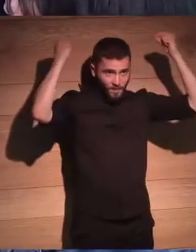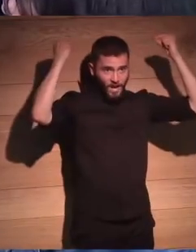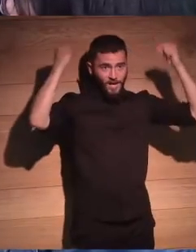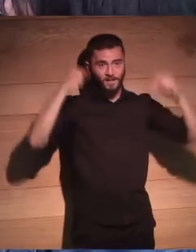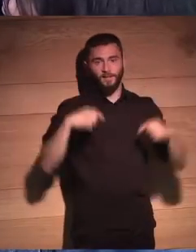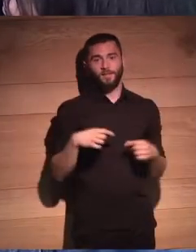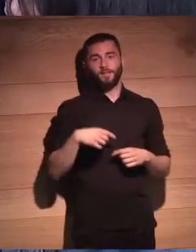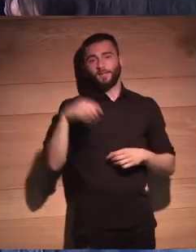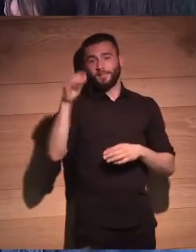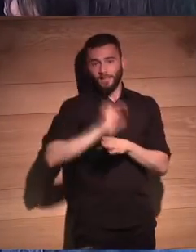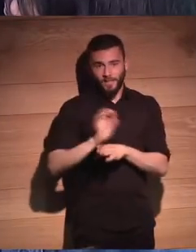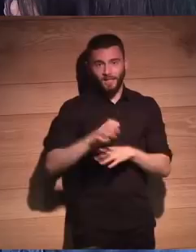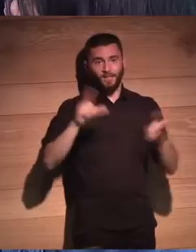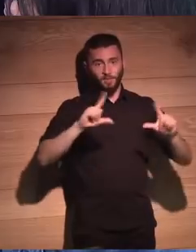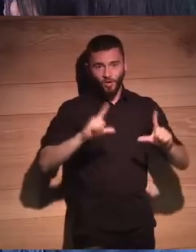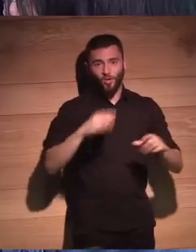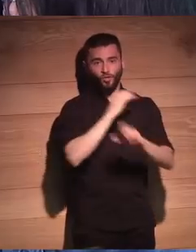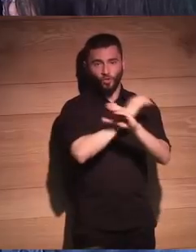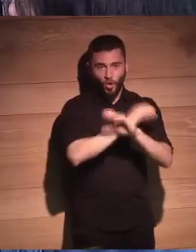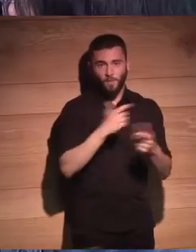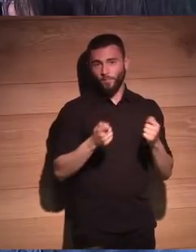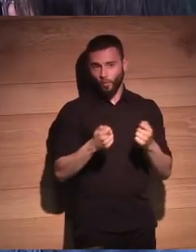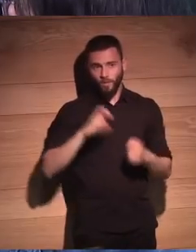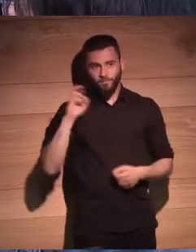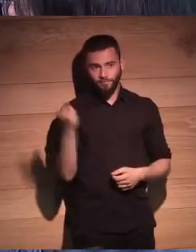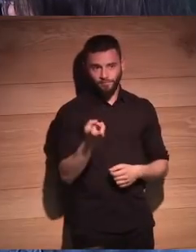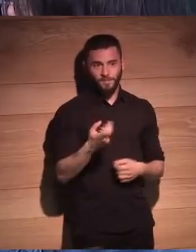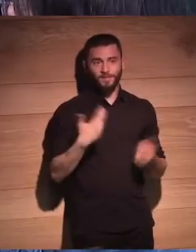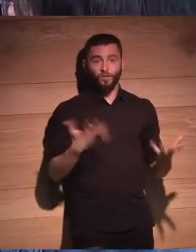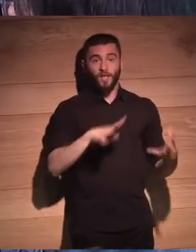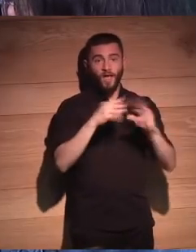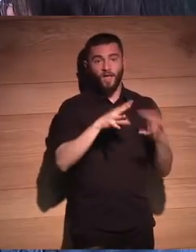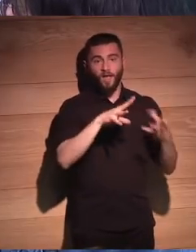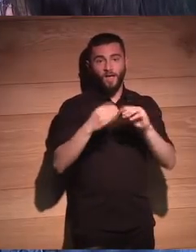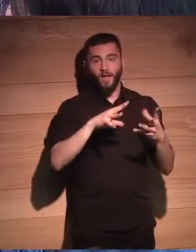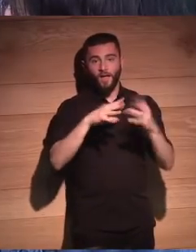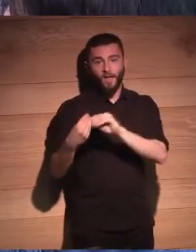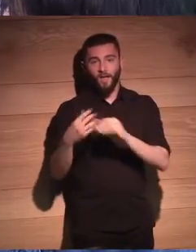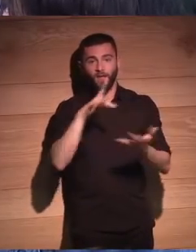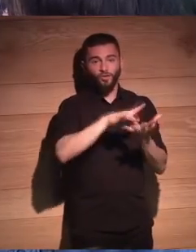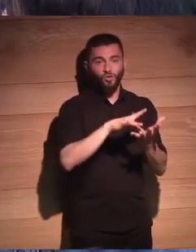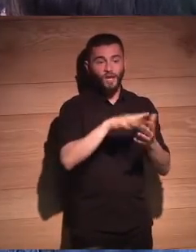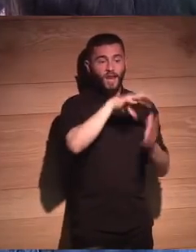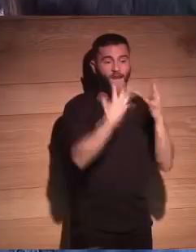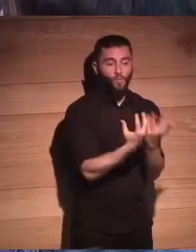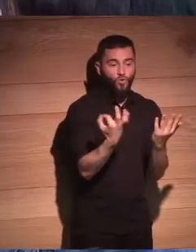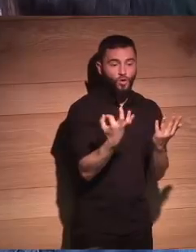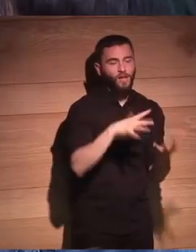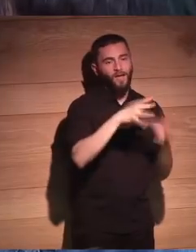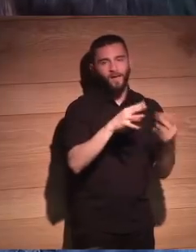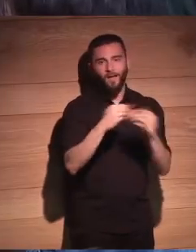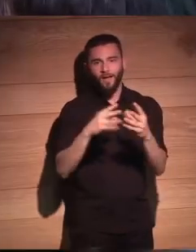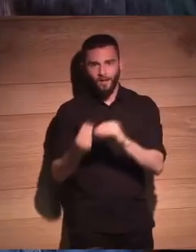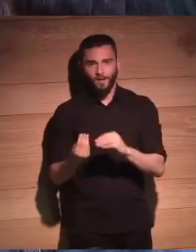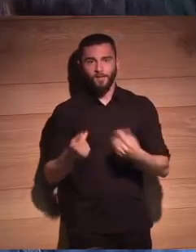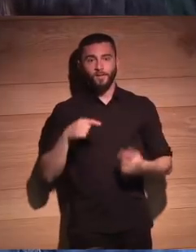en la televisión, en el cómic, en los videojuegos, etcétera, es tal que va adaptándose continuamente a lo que va pasando en el mundo. Yo intuyo que va a ser